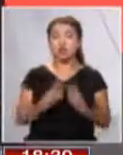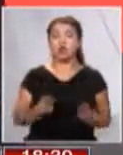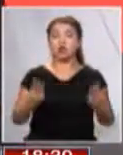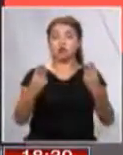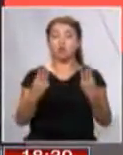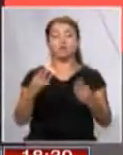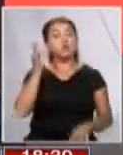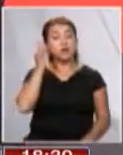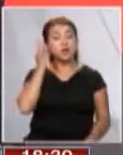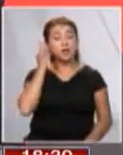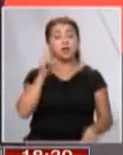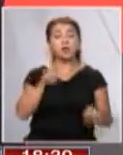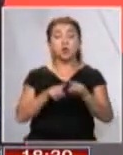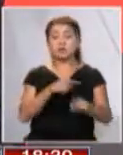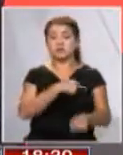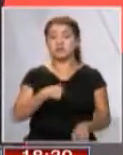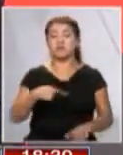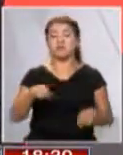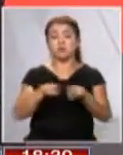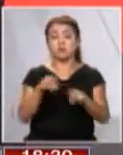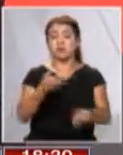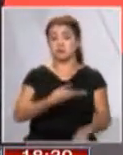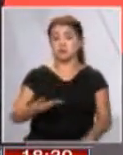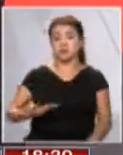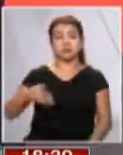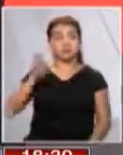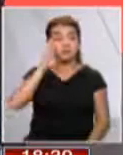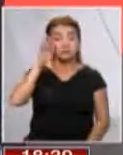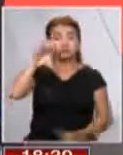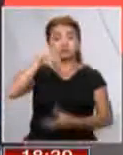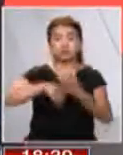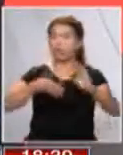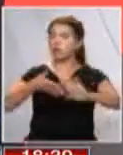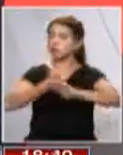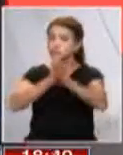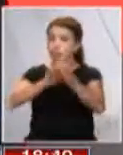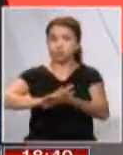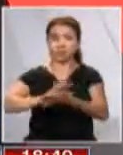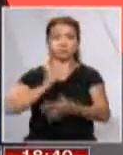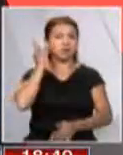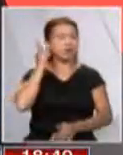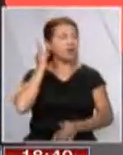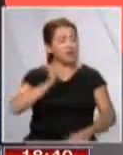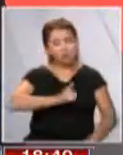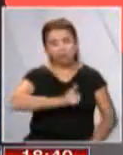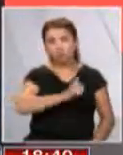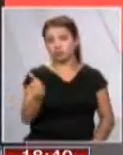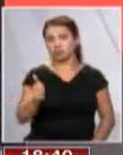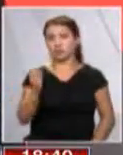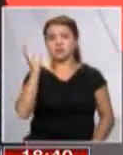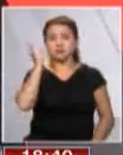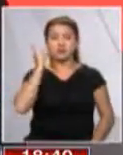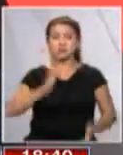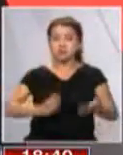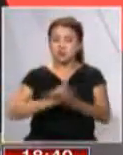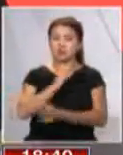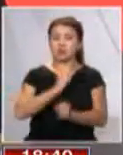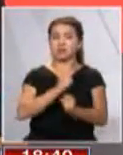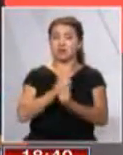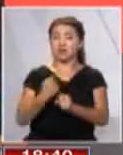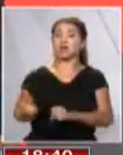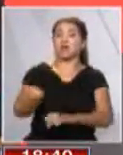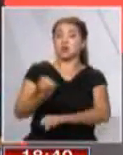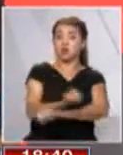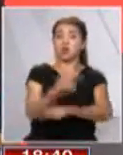está llamada al igual que el gobierno al igual que la presidenta bachelet a incorporar a todas las mujeres a todas las mujeres que trabajan que han aportado que han